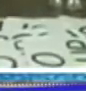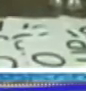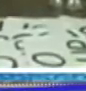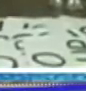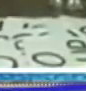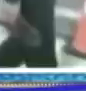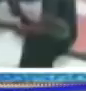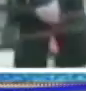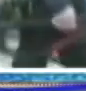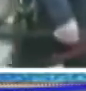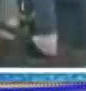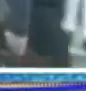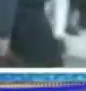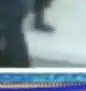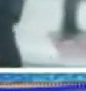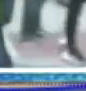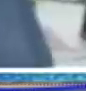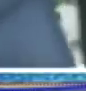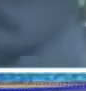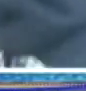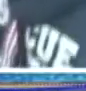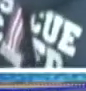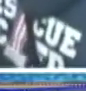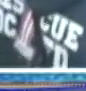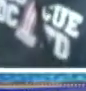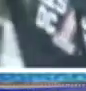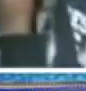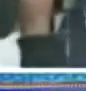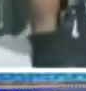la defensa de la dignidad de Venezuela.